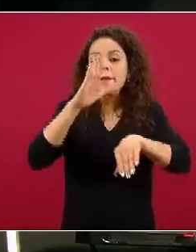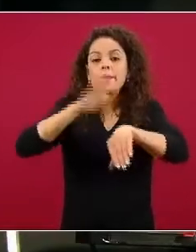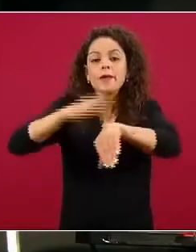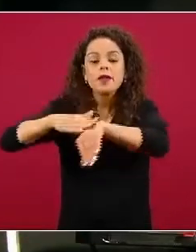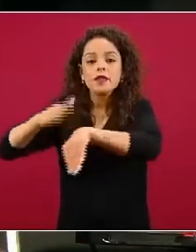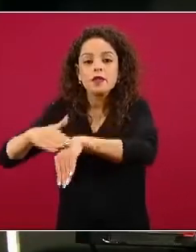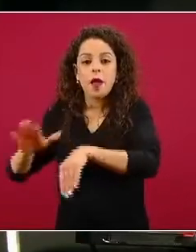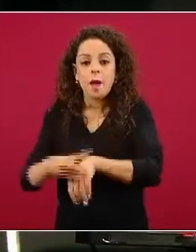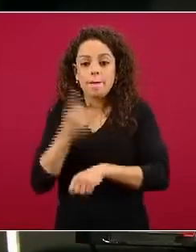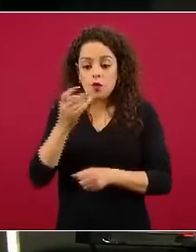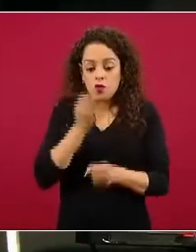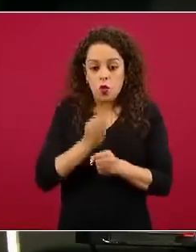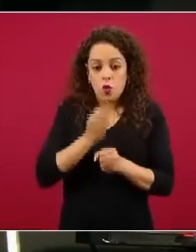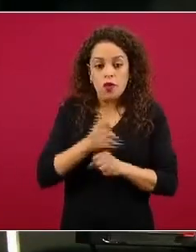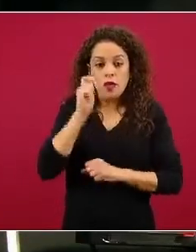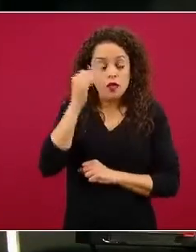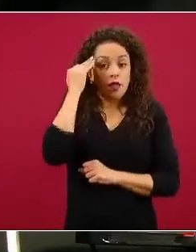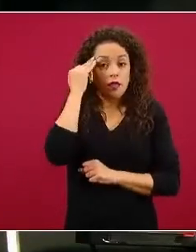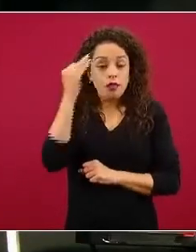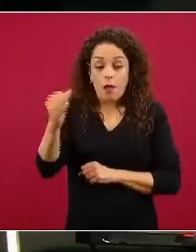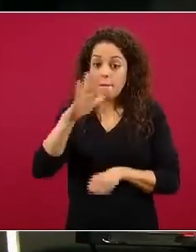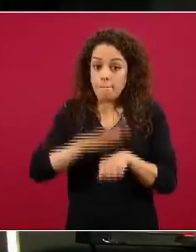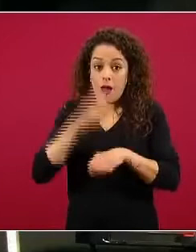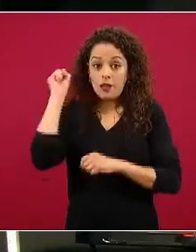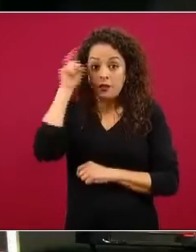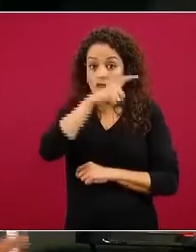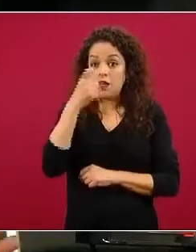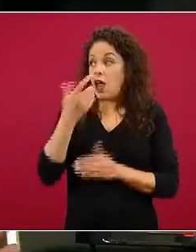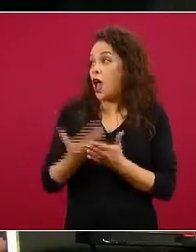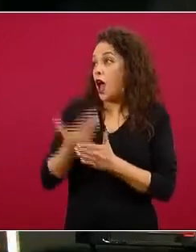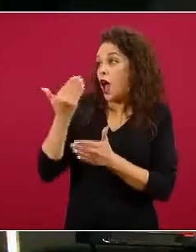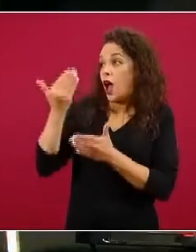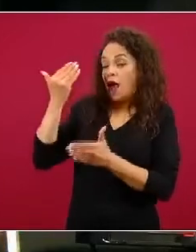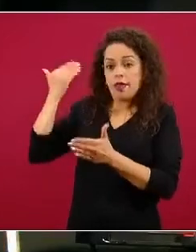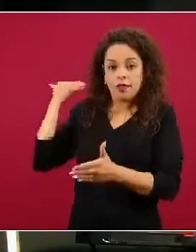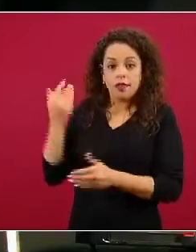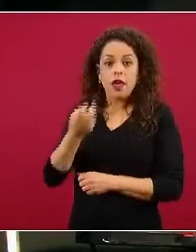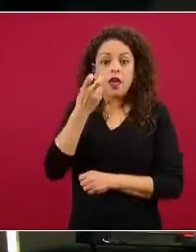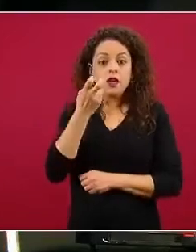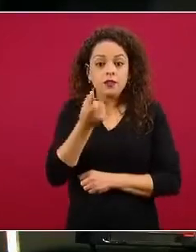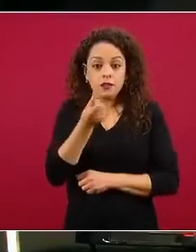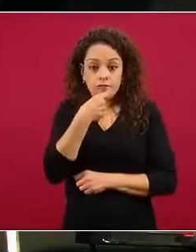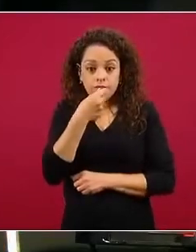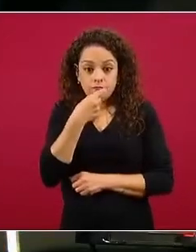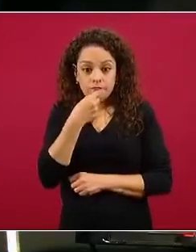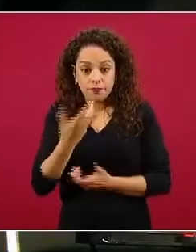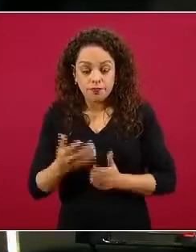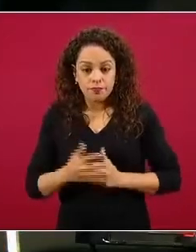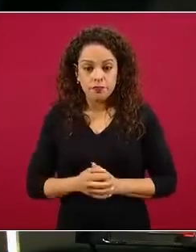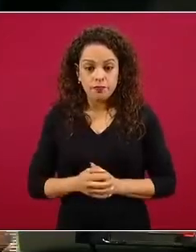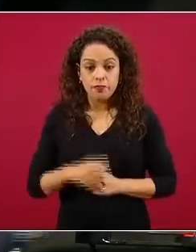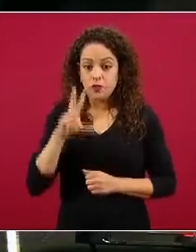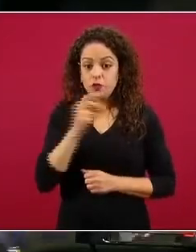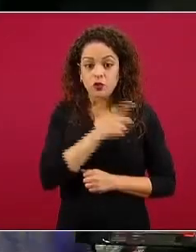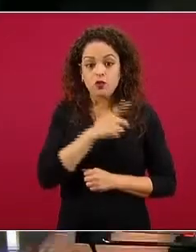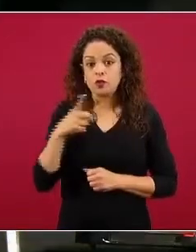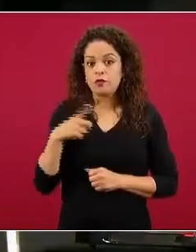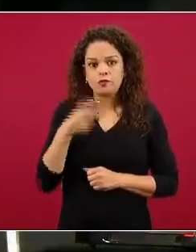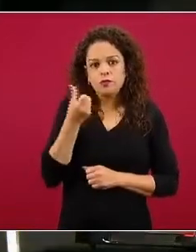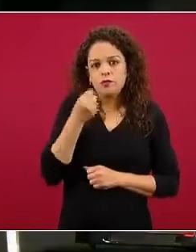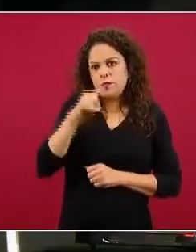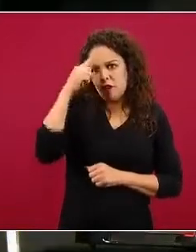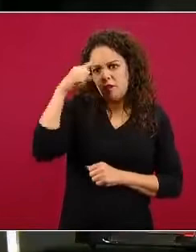y diferente de los años anteriores, pues estos medicamentos incluso no podrían, me atrevo a decir que no deberían de estar así tan